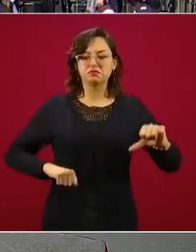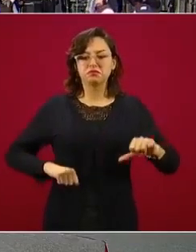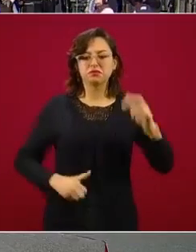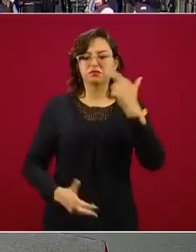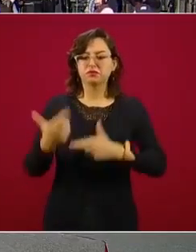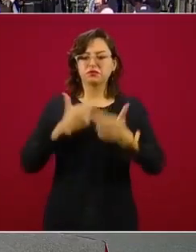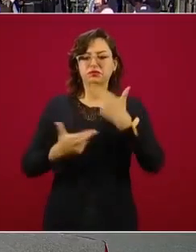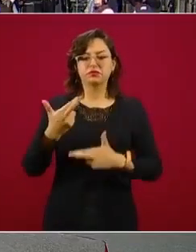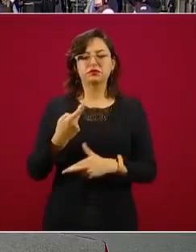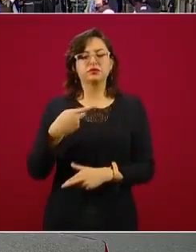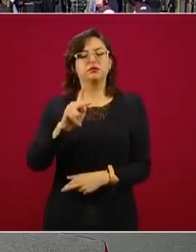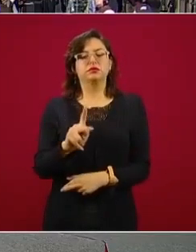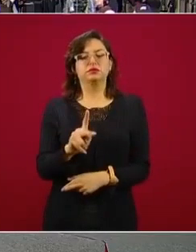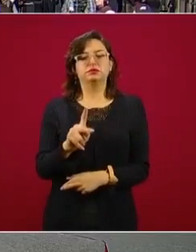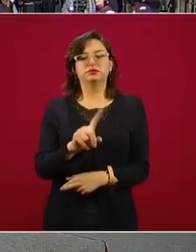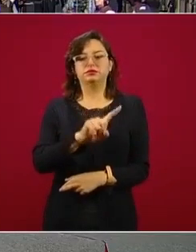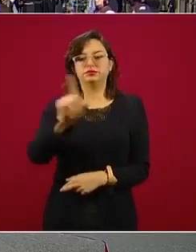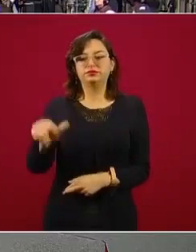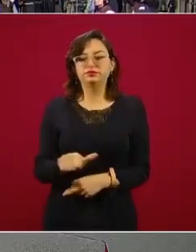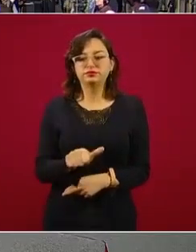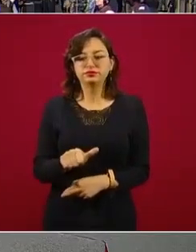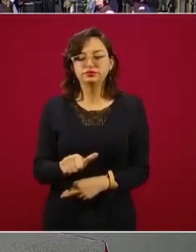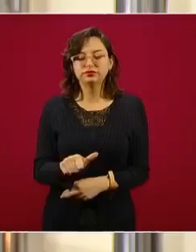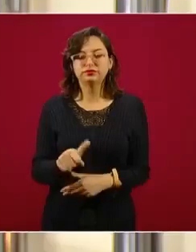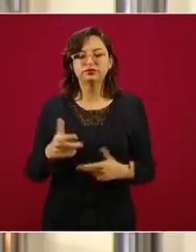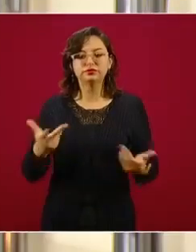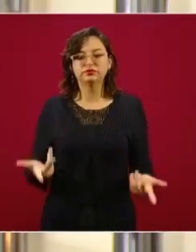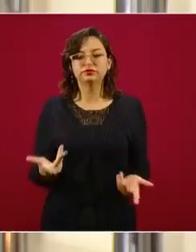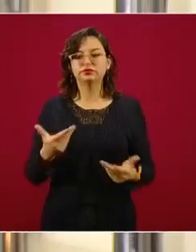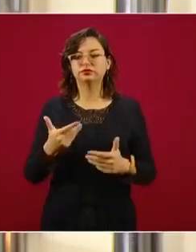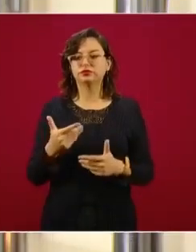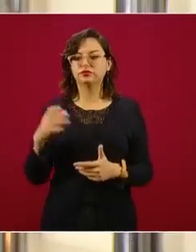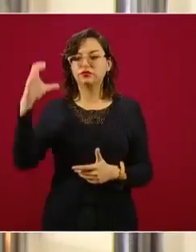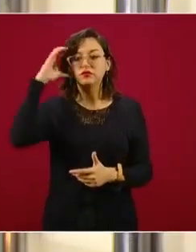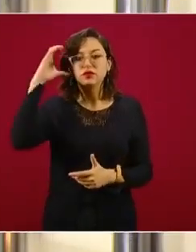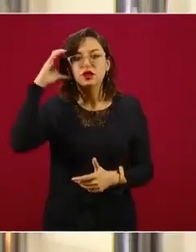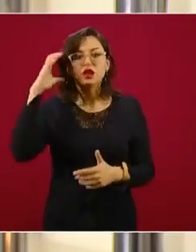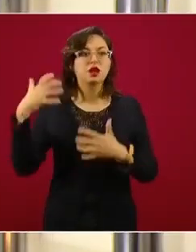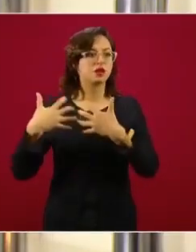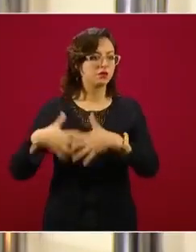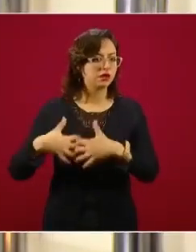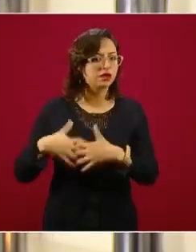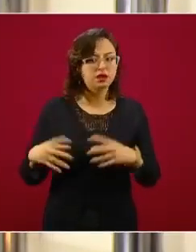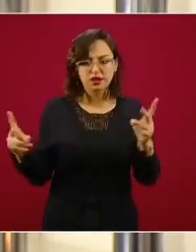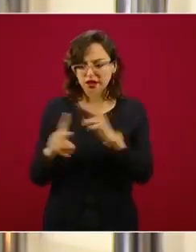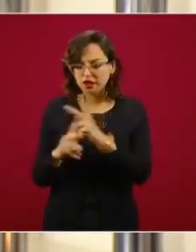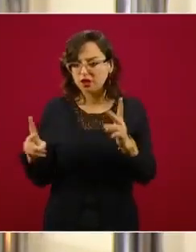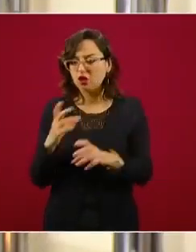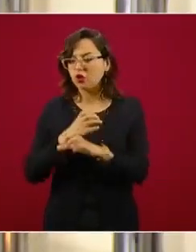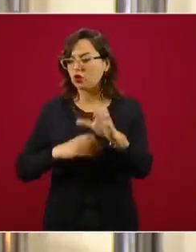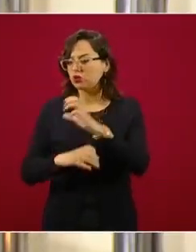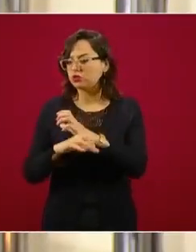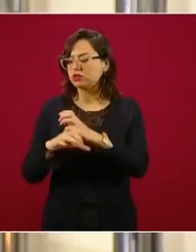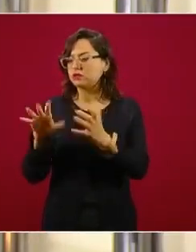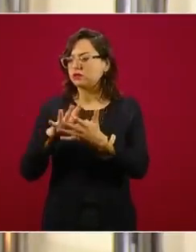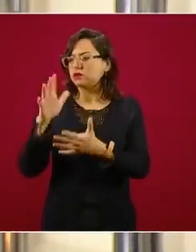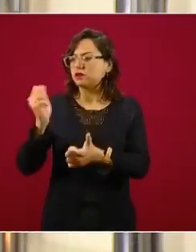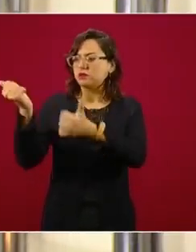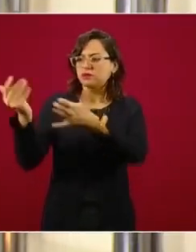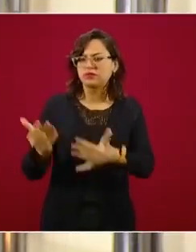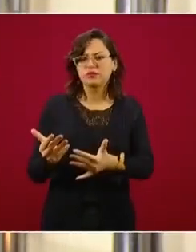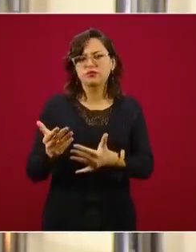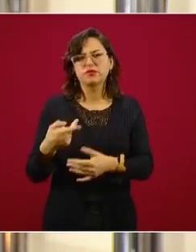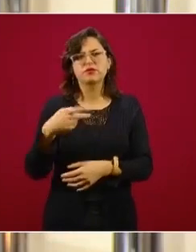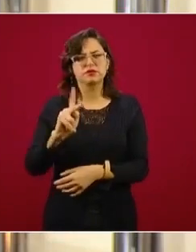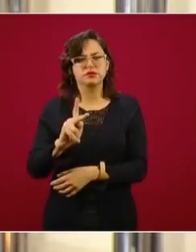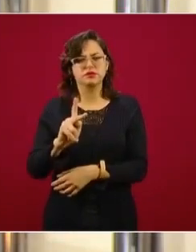presentó el doctor Alcocer este avance de camas, de ventiladores, de mayor equipo que se ha adquirido, ¿México tendrá la